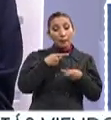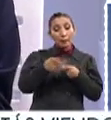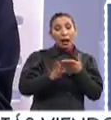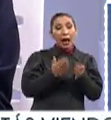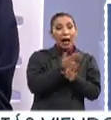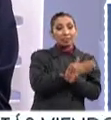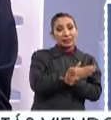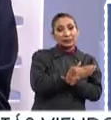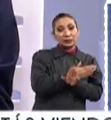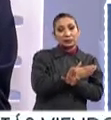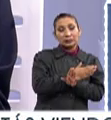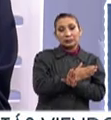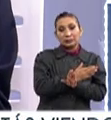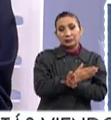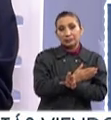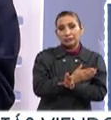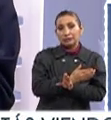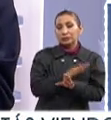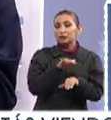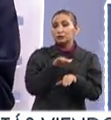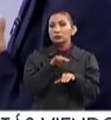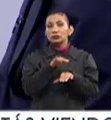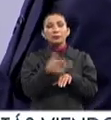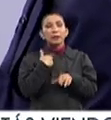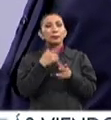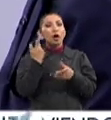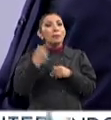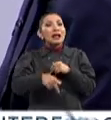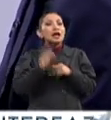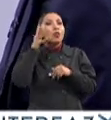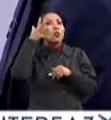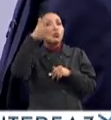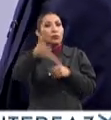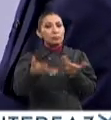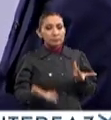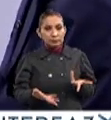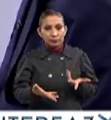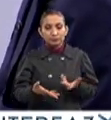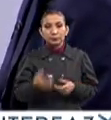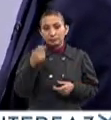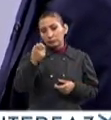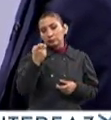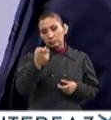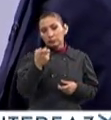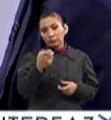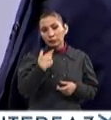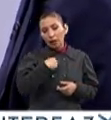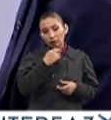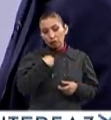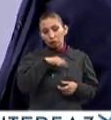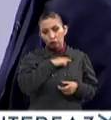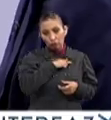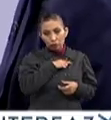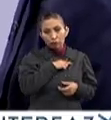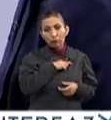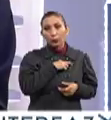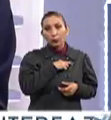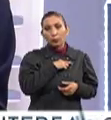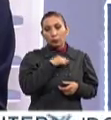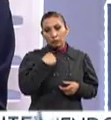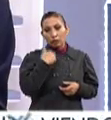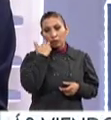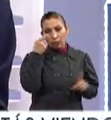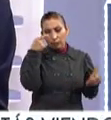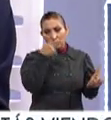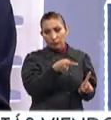preventiva en relación a evitar riesgos. Y de eso precisamente es lo que me